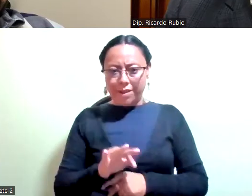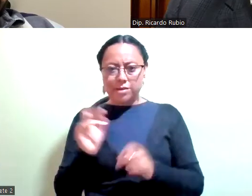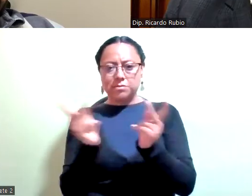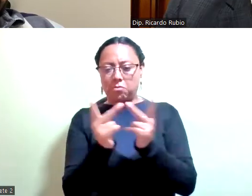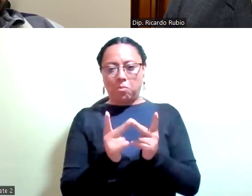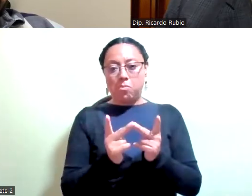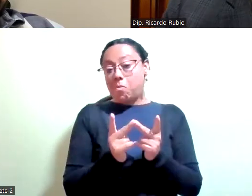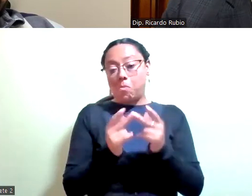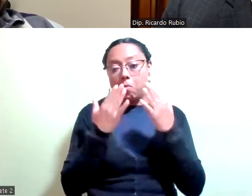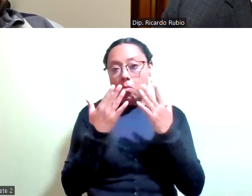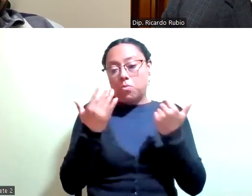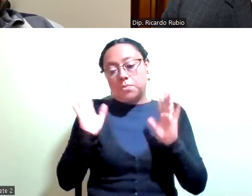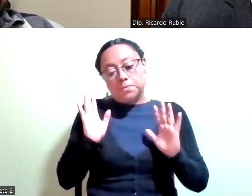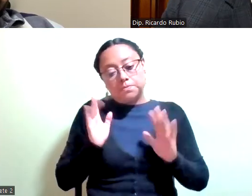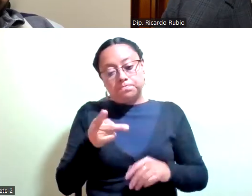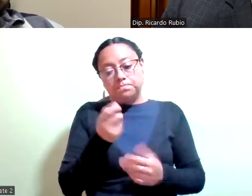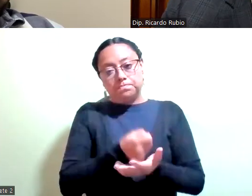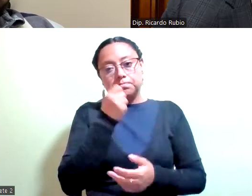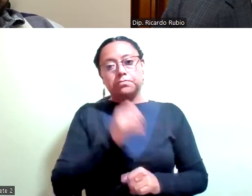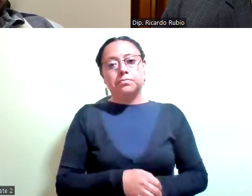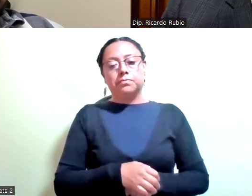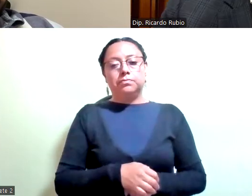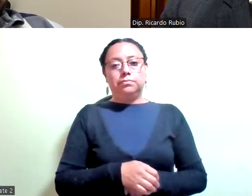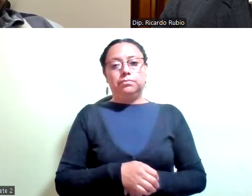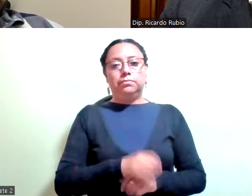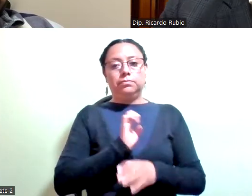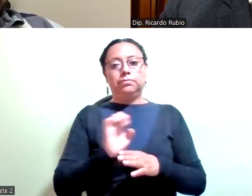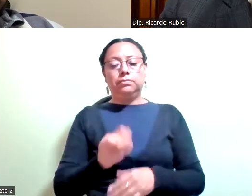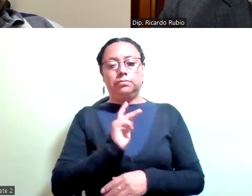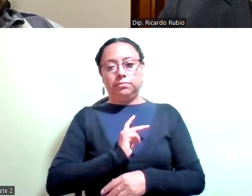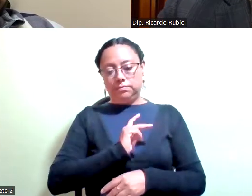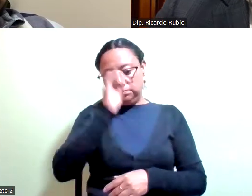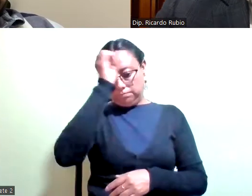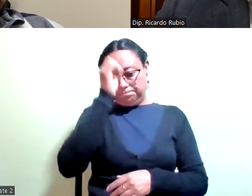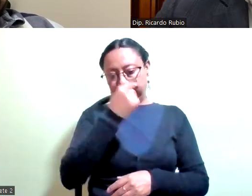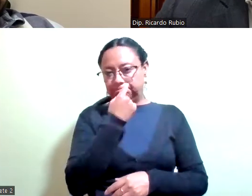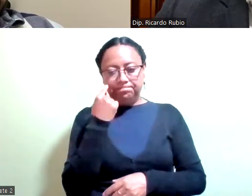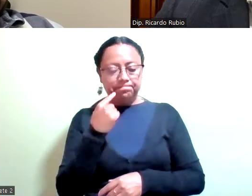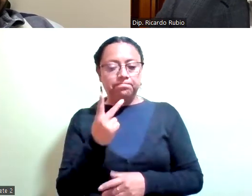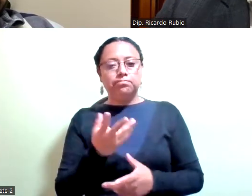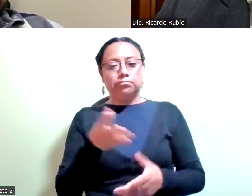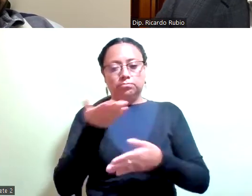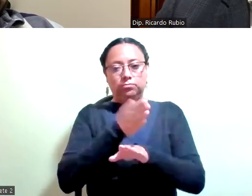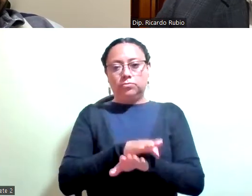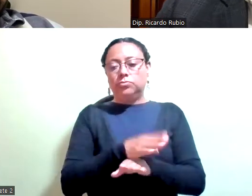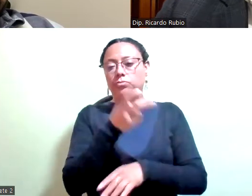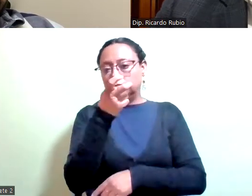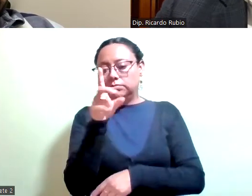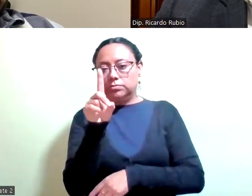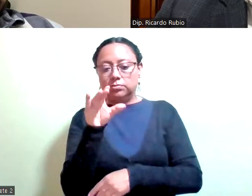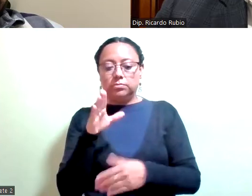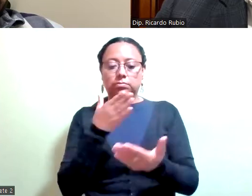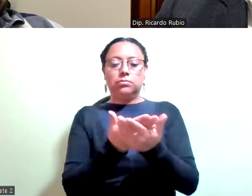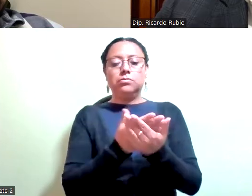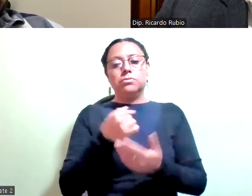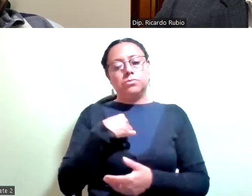aprobando. Entonces, pues estas serían mis observaciones sobre este dictamen. Yo pediría a